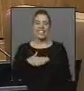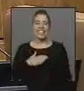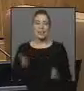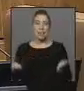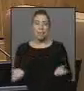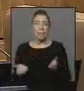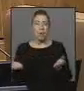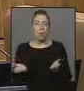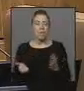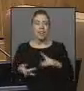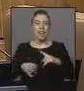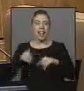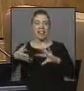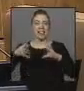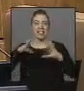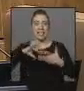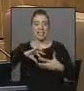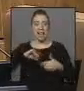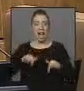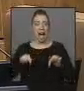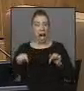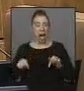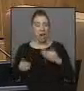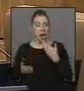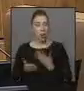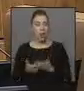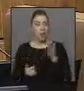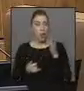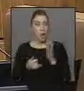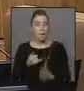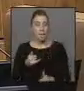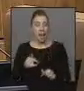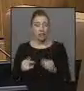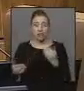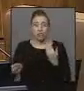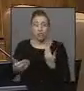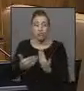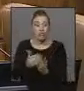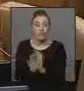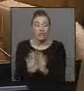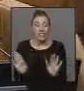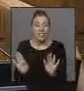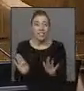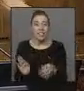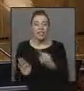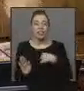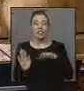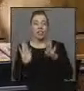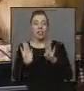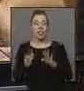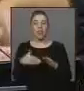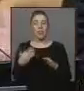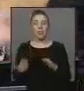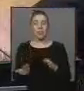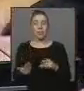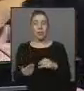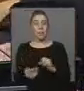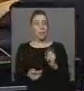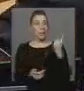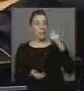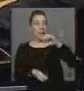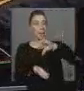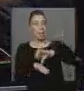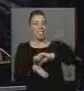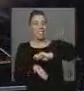a nivel planetario. Y hoy día, cuando el plazo se nos vence y vamos a quedar, luego de haber sido uno de los